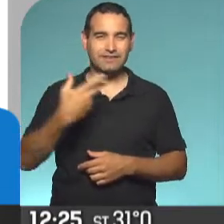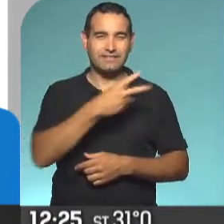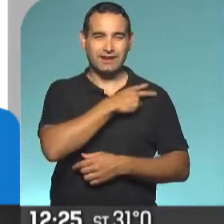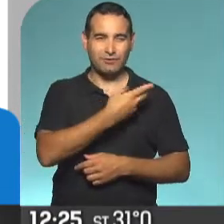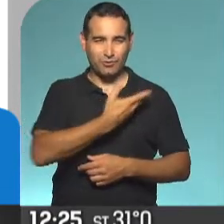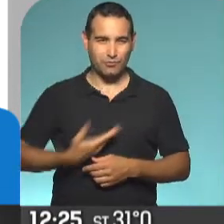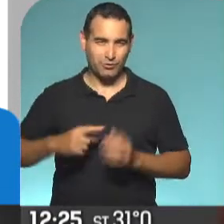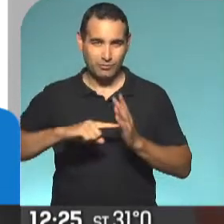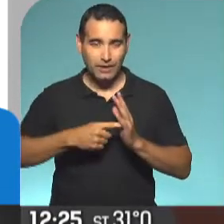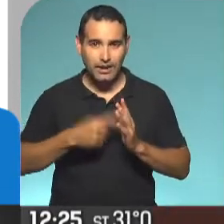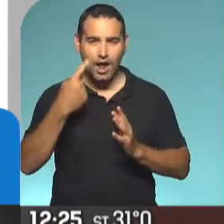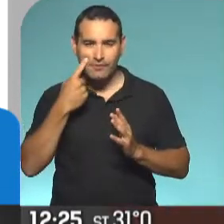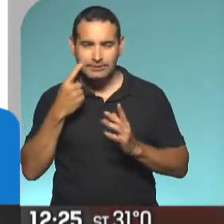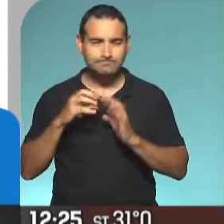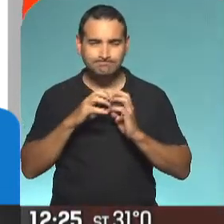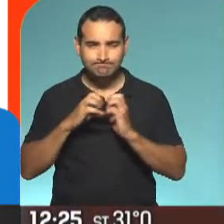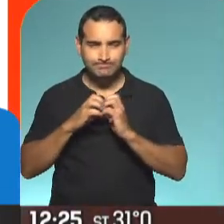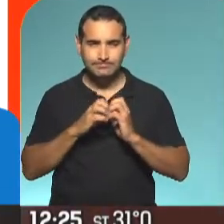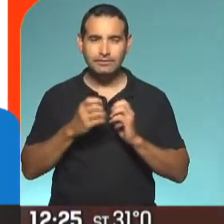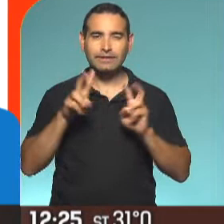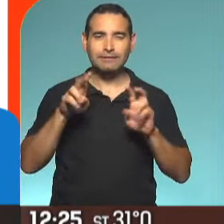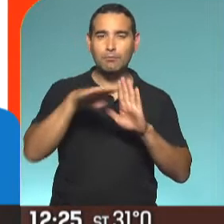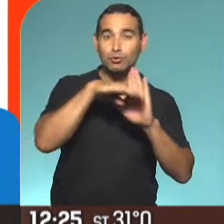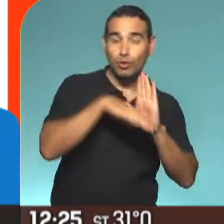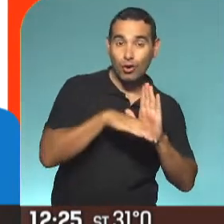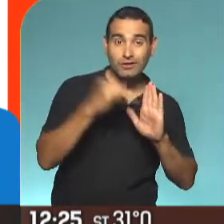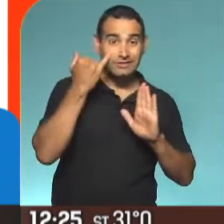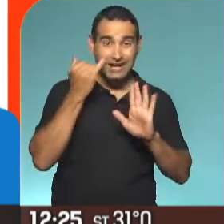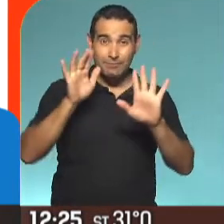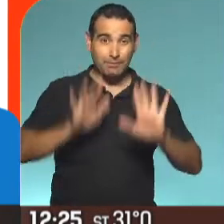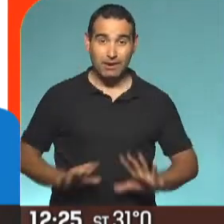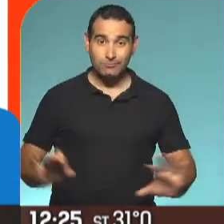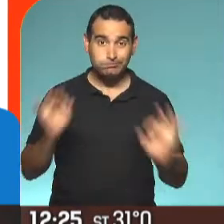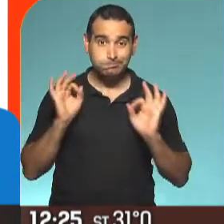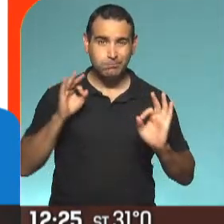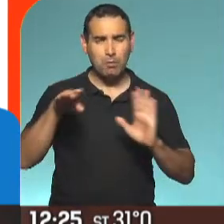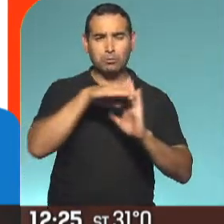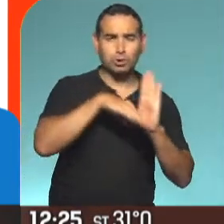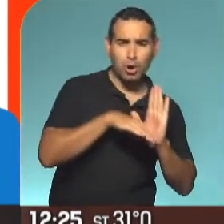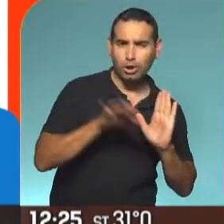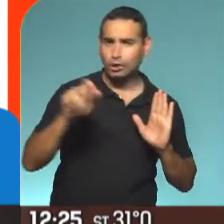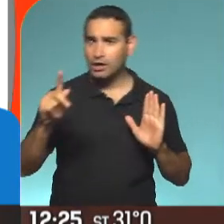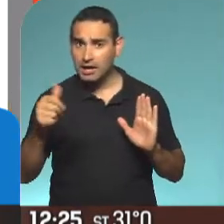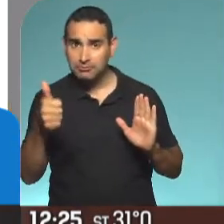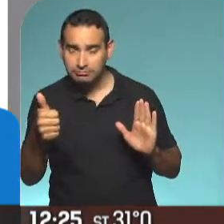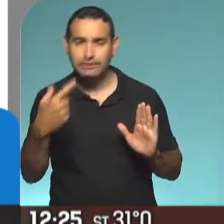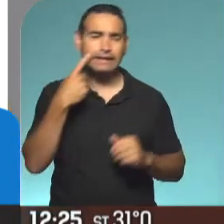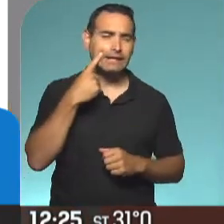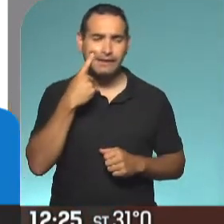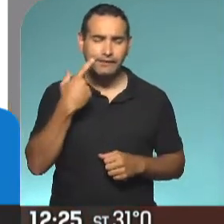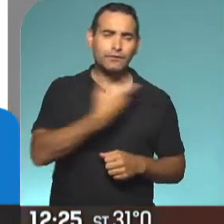ciudad, para ir dándole forma a este protocolo. Cuando esté todo armado, el protocolo, el ok de los